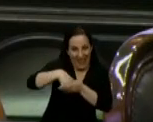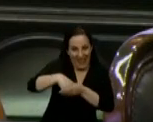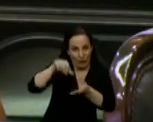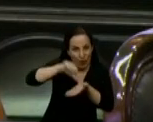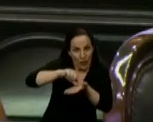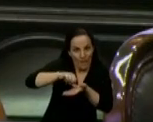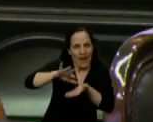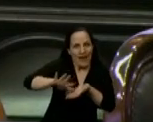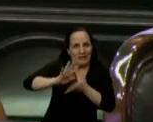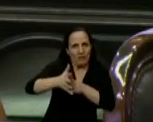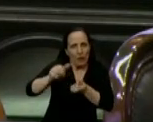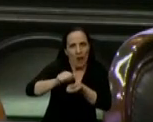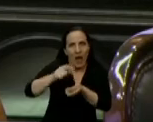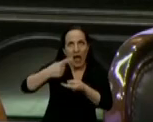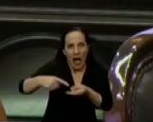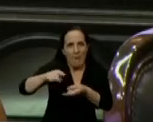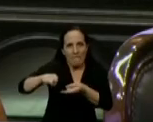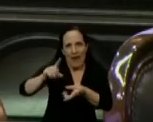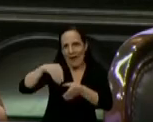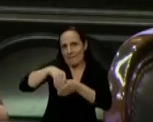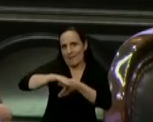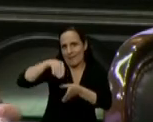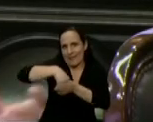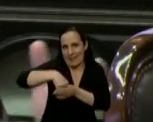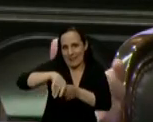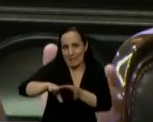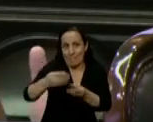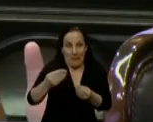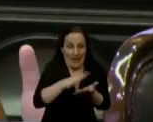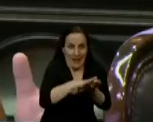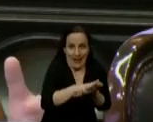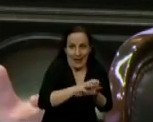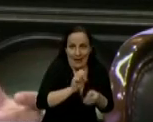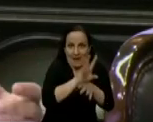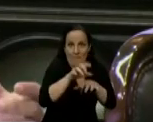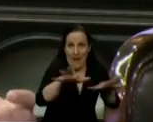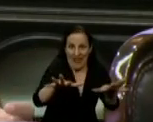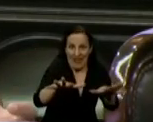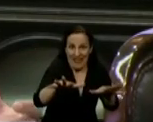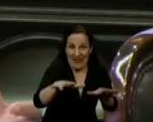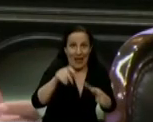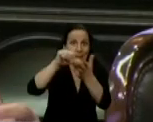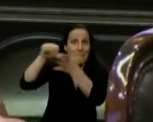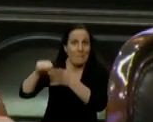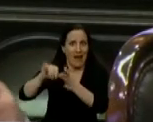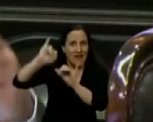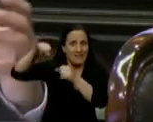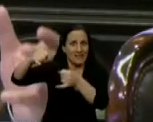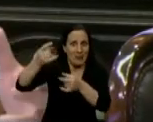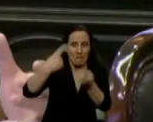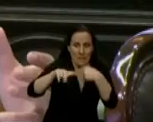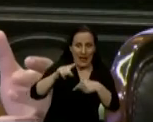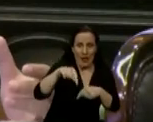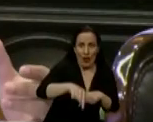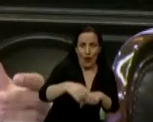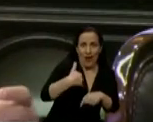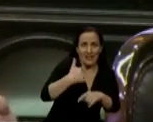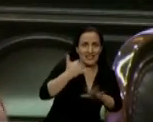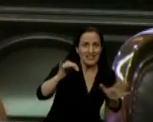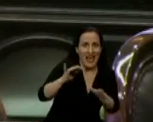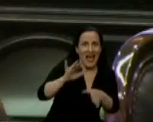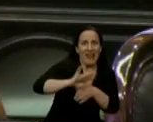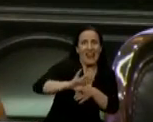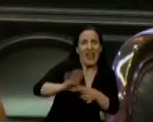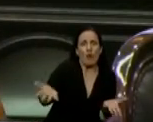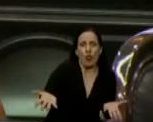implementan, ¿no?, y si todos los actores correspondientes después actúan conforme la ley. Exacto. Mientras